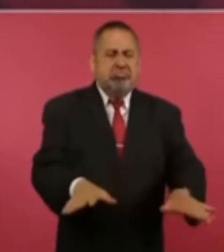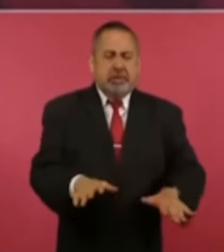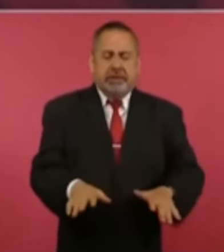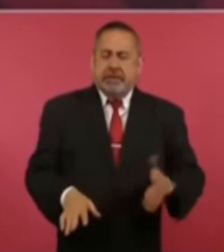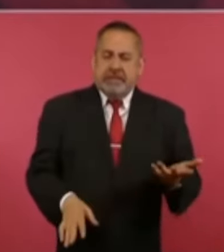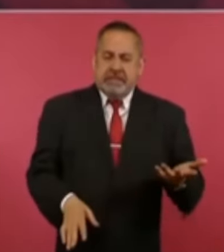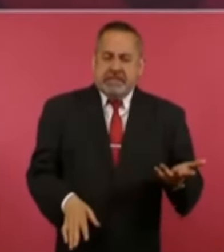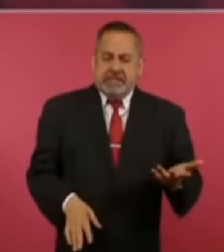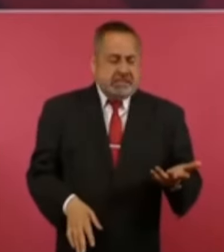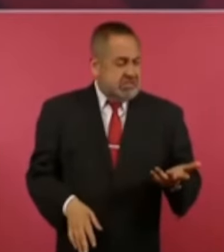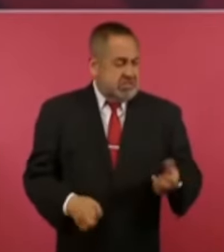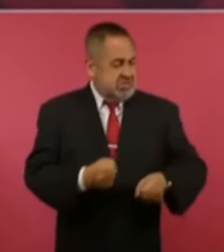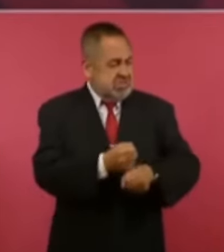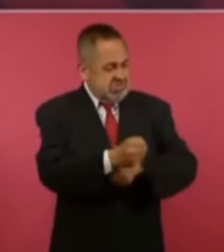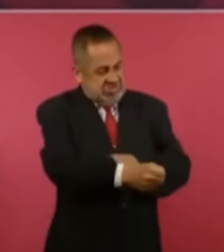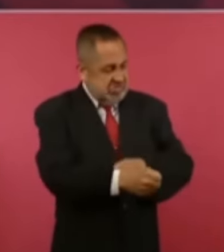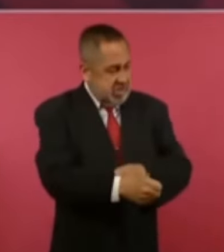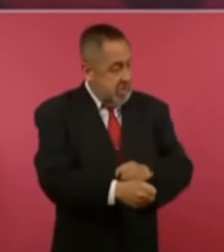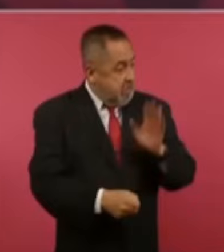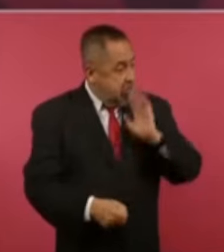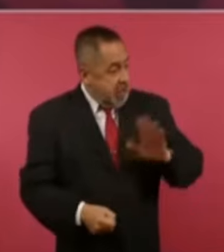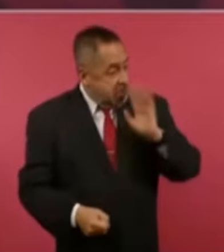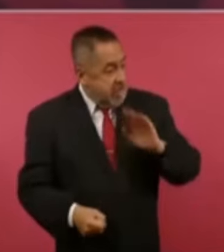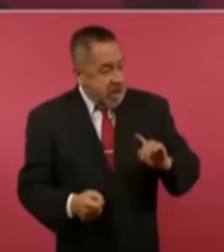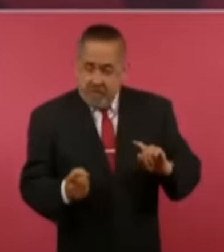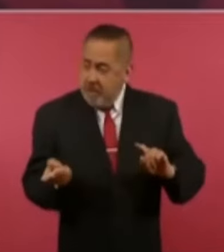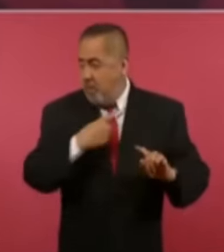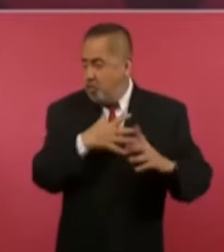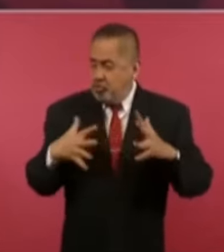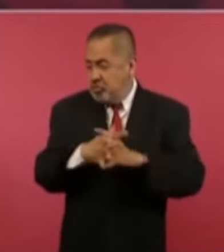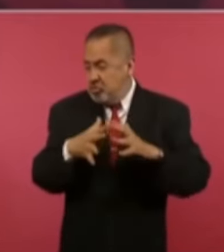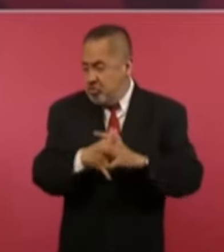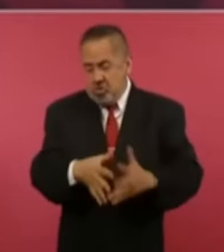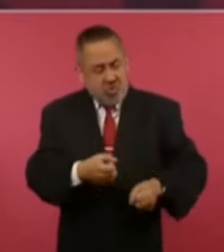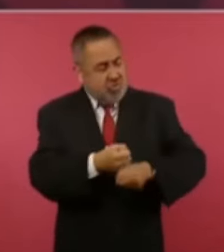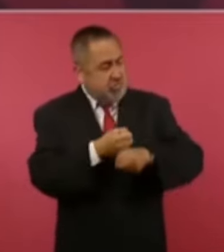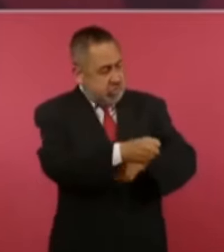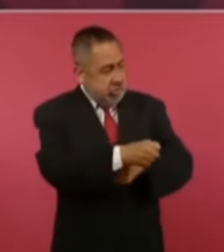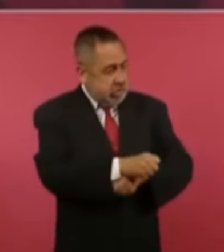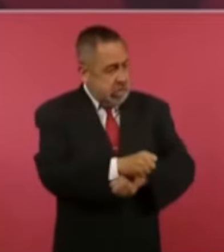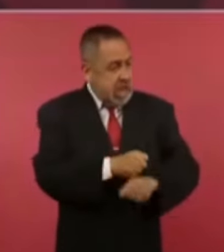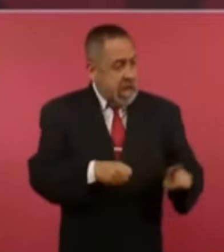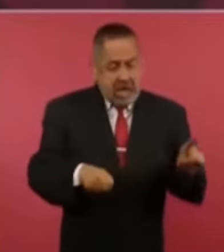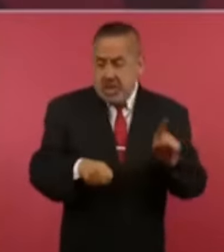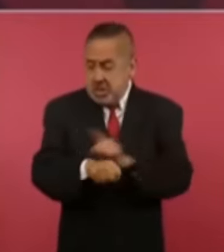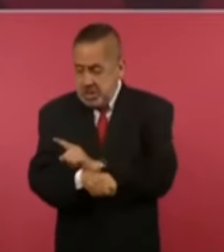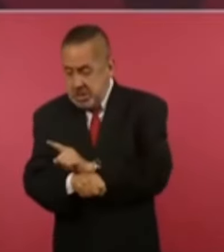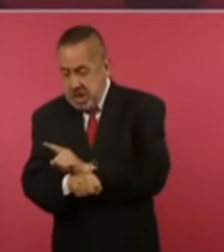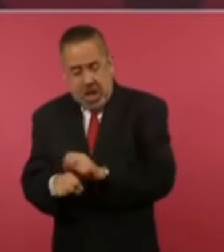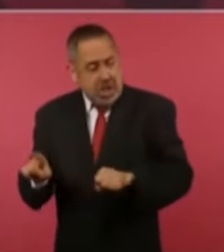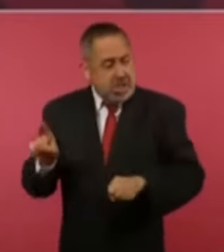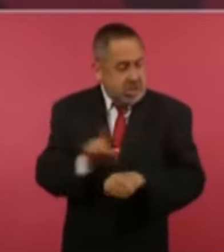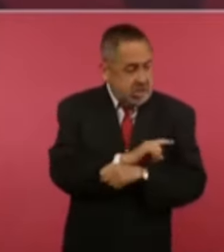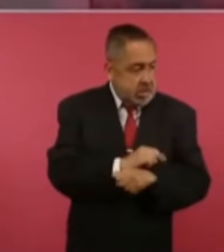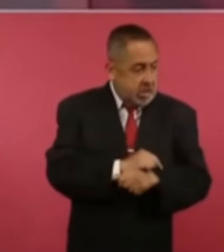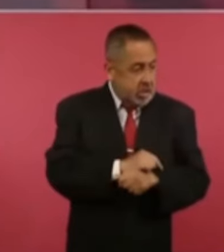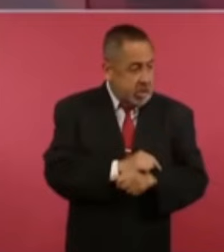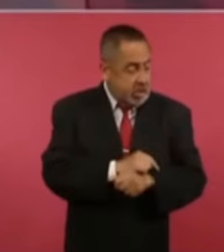y que el mal hay que combatirlo con el mal y que es diente por diente y ojo por ojo.